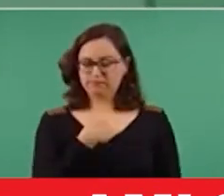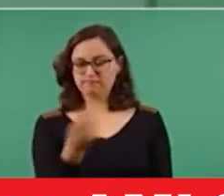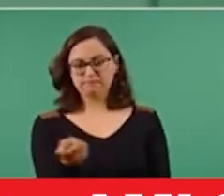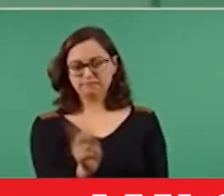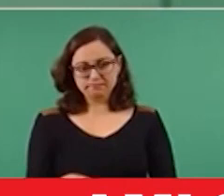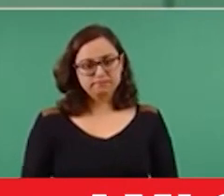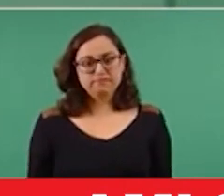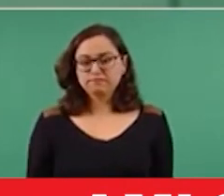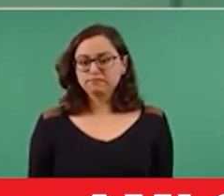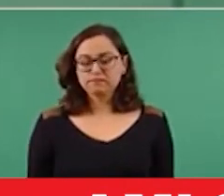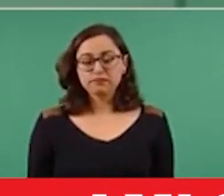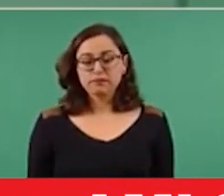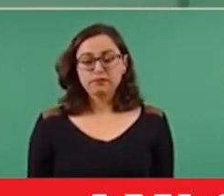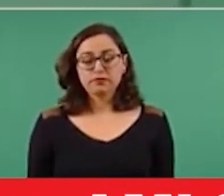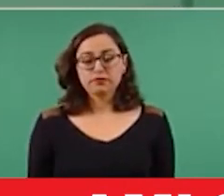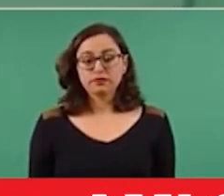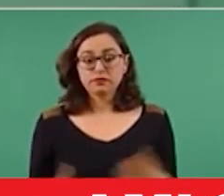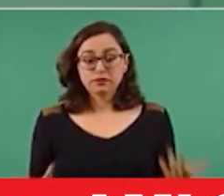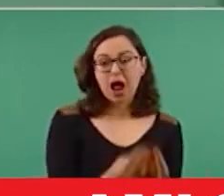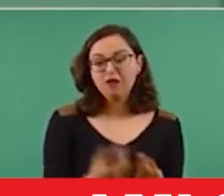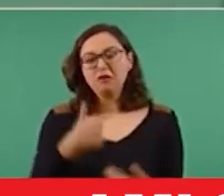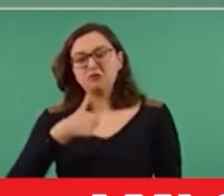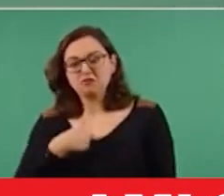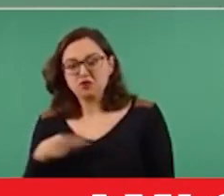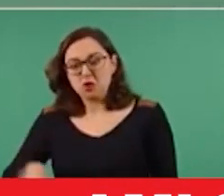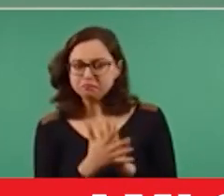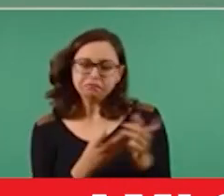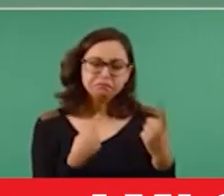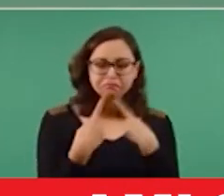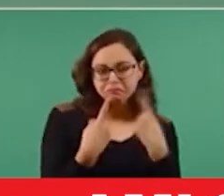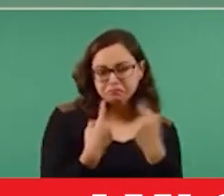partidario de la asociación delictuosa